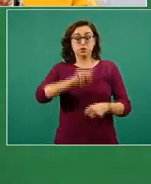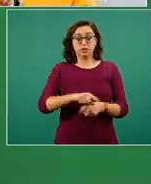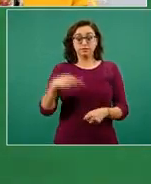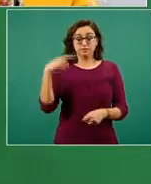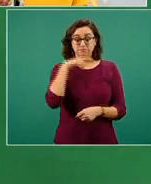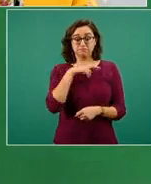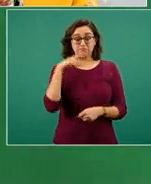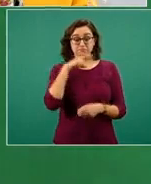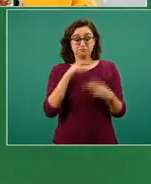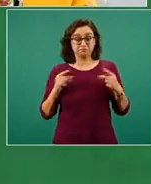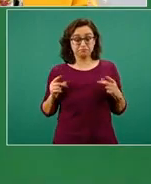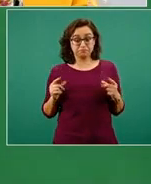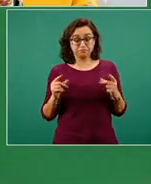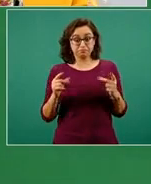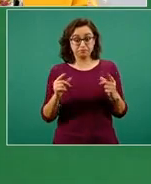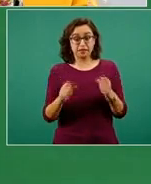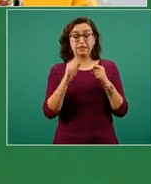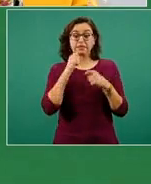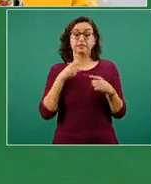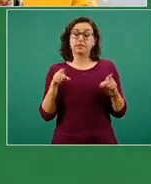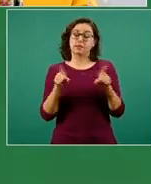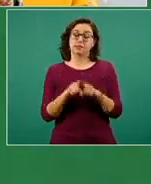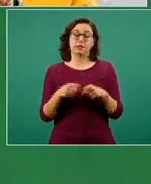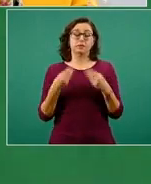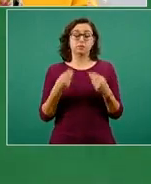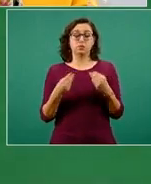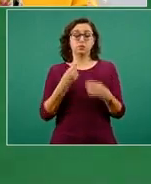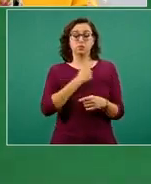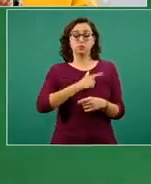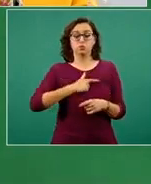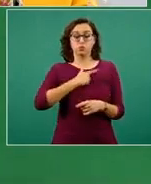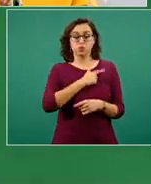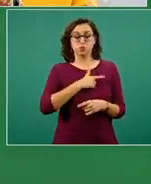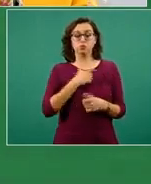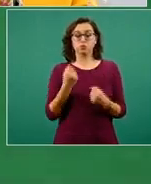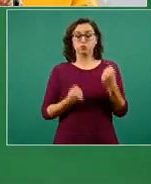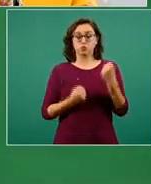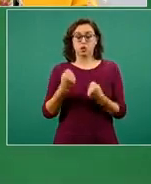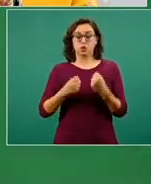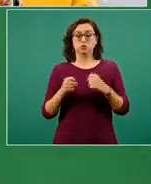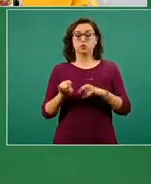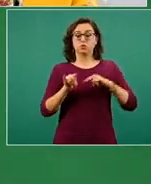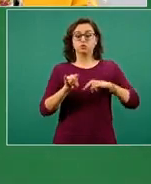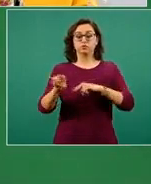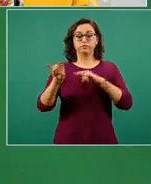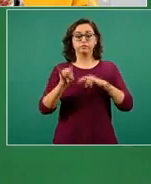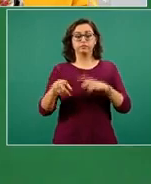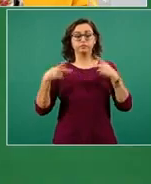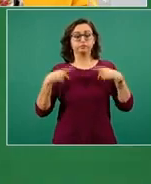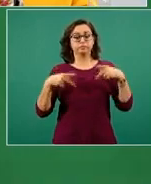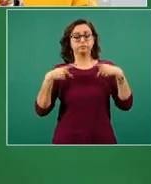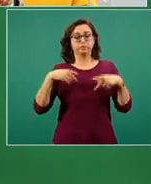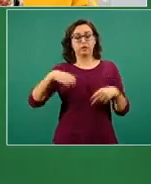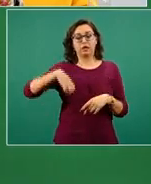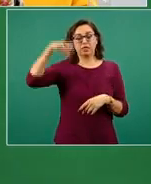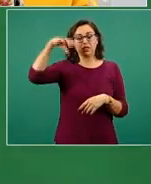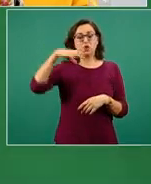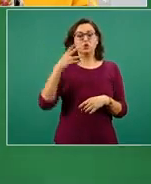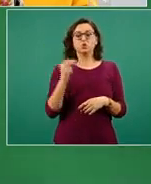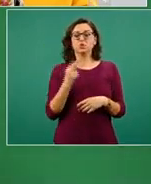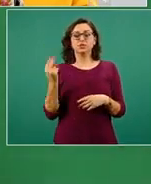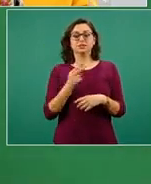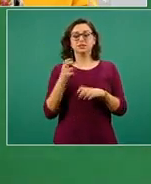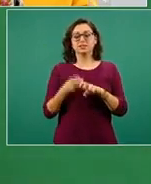también fue una cosa muy grata ver en la vacunación vehicular cómo los adultos mayores no tendrían que bajarse de su